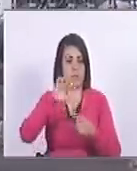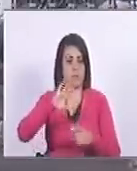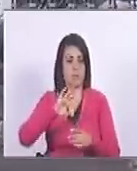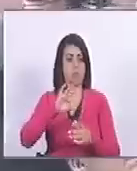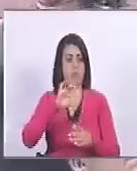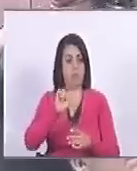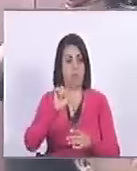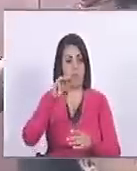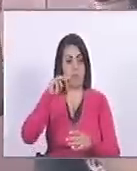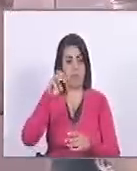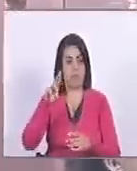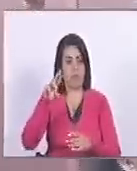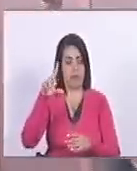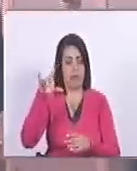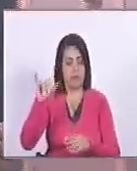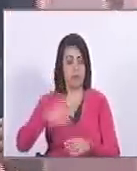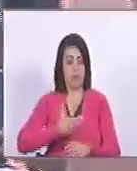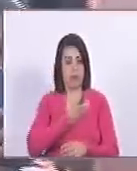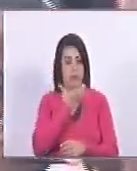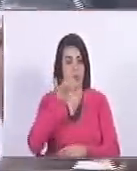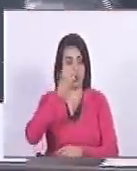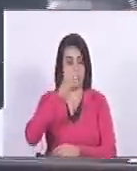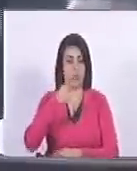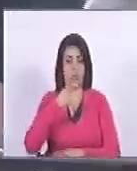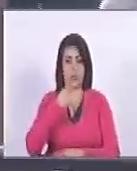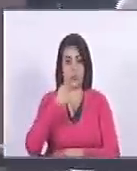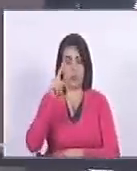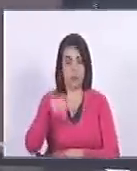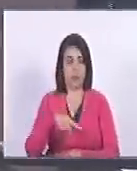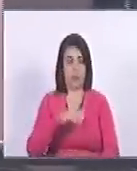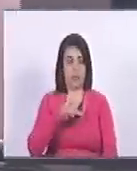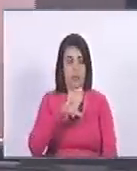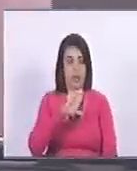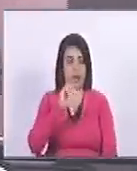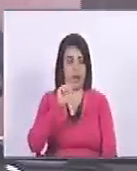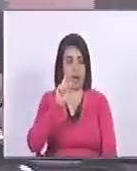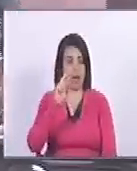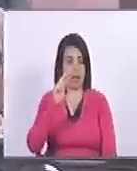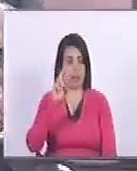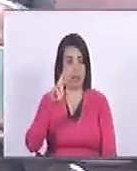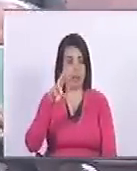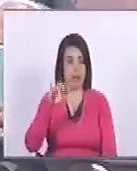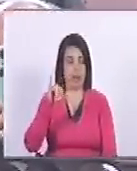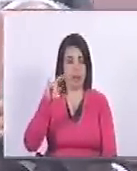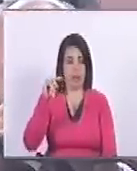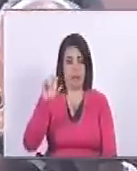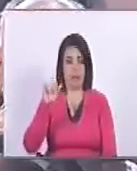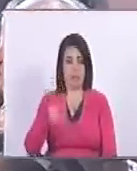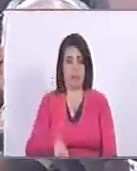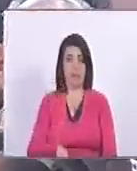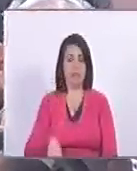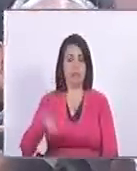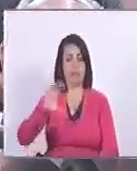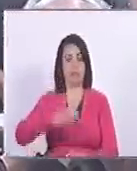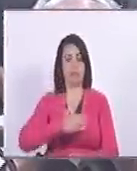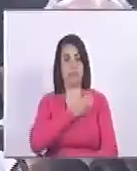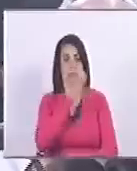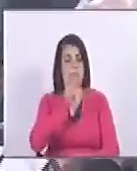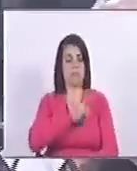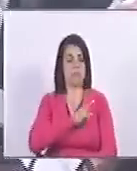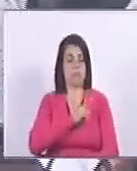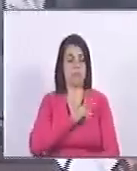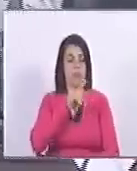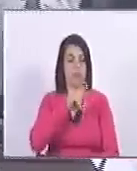orfeonista, del Coro Polifonía Catedrín Sánchez, coralista, del Orfeón Universitario de